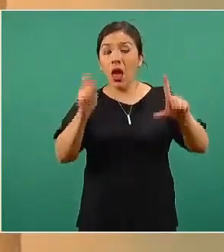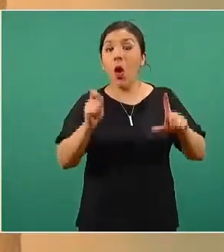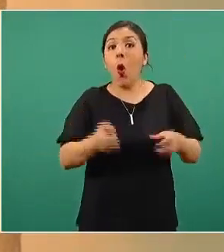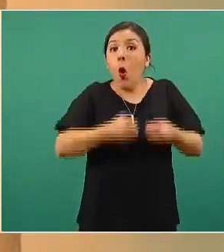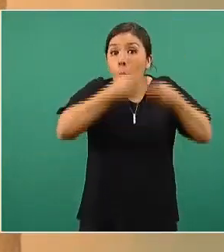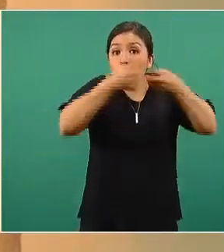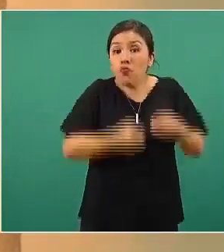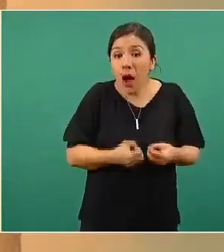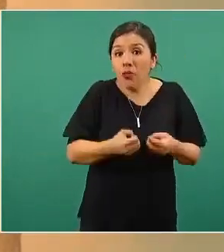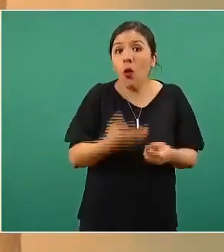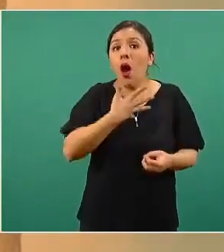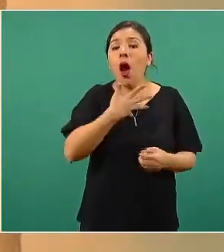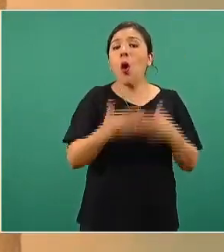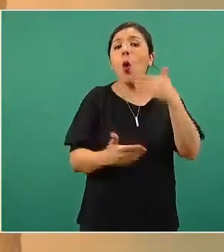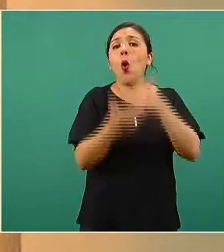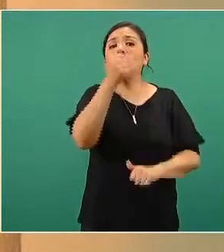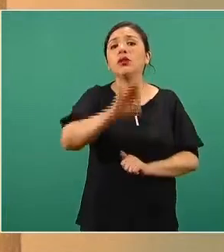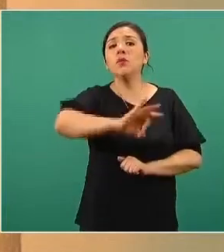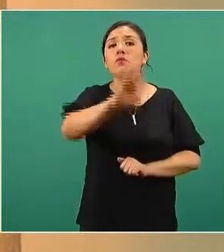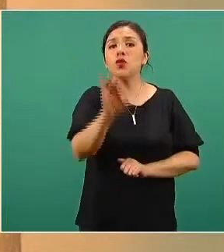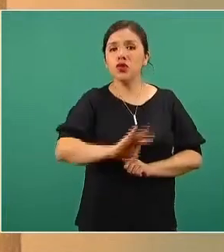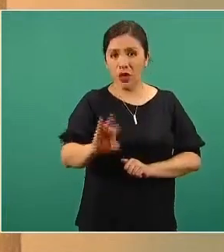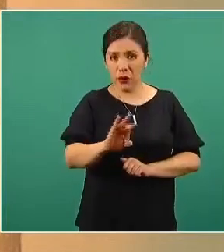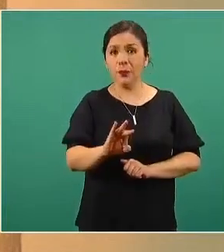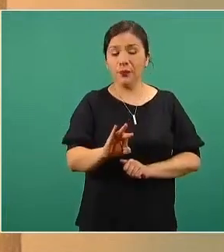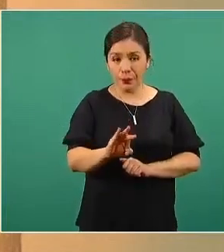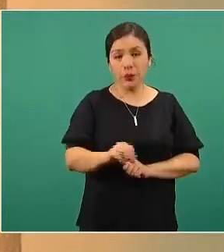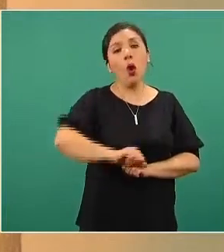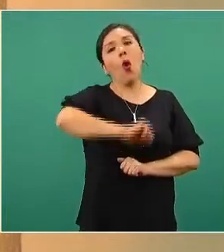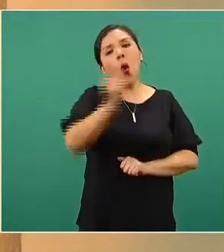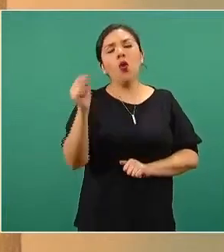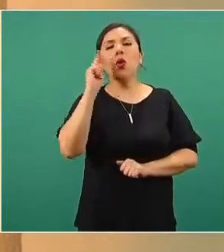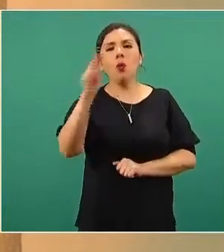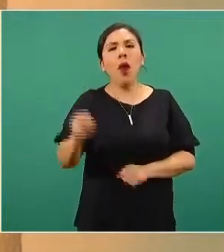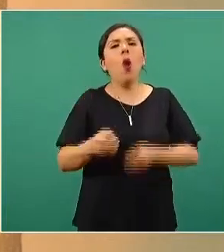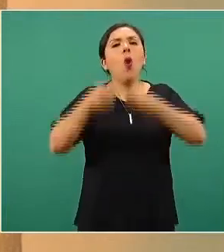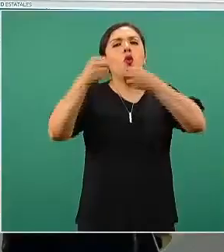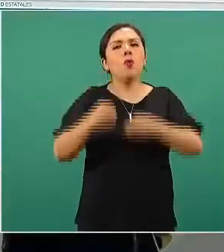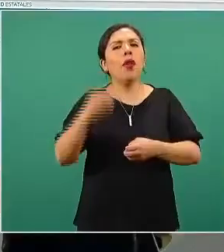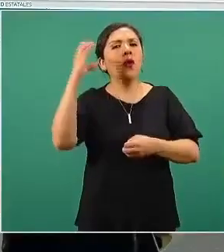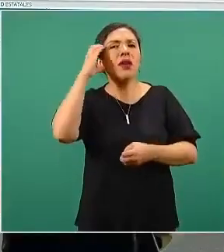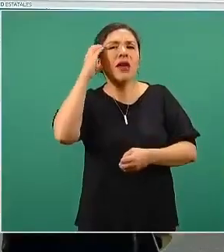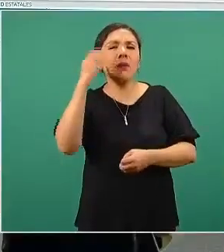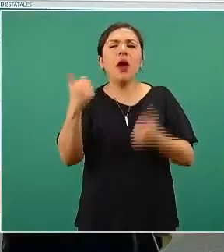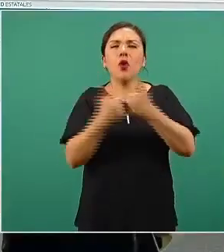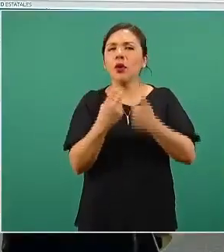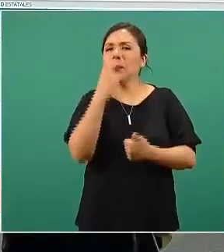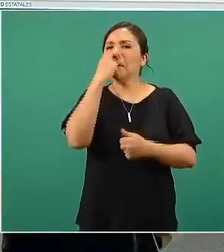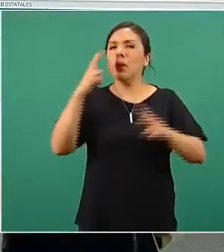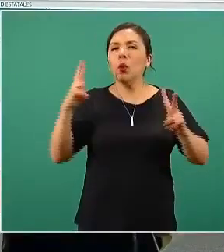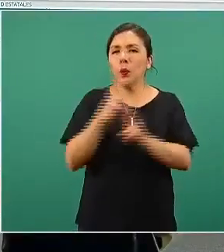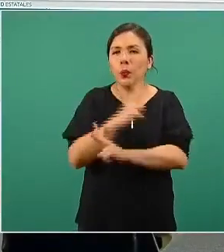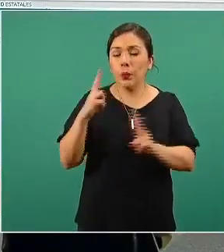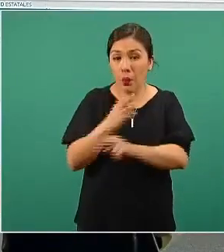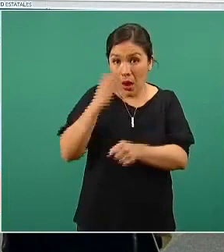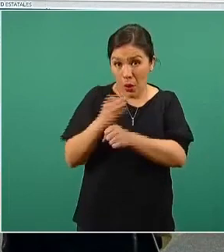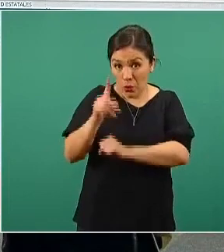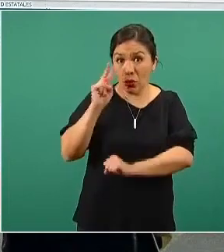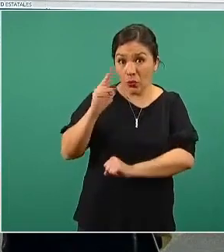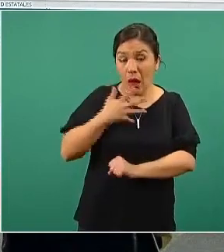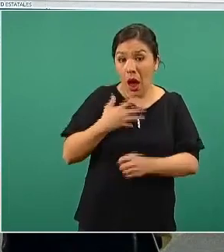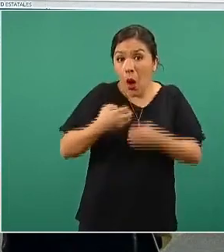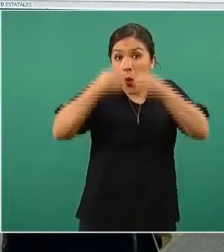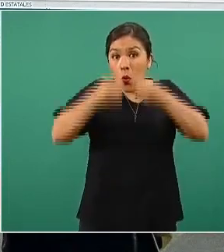una ocupación del 11%. Y también vemos la ocupación de camas con ventilador. Actualmente tenemos